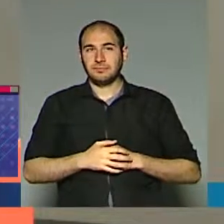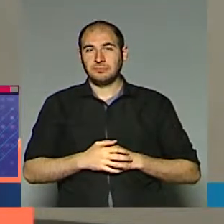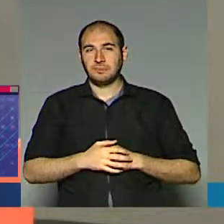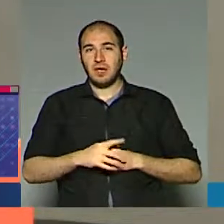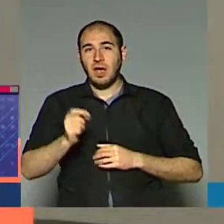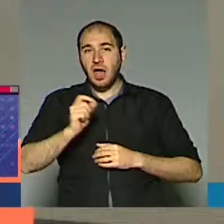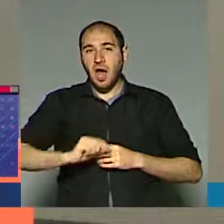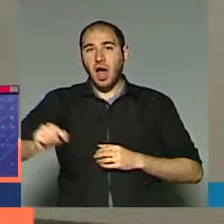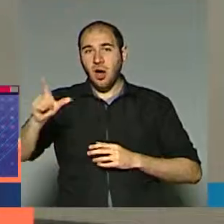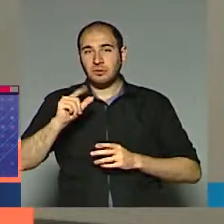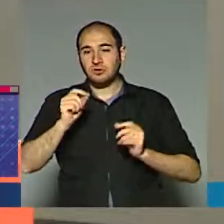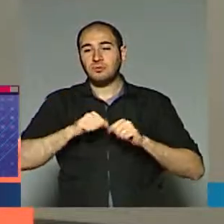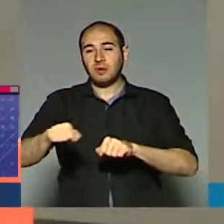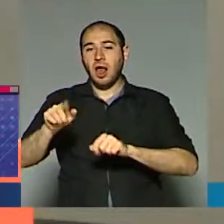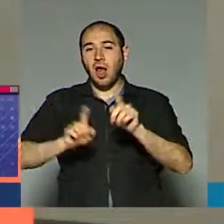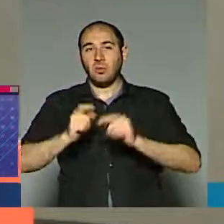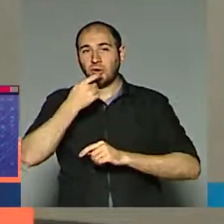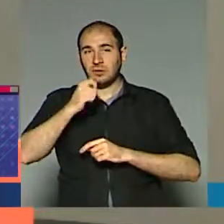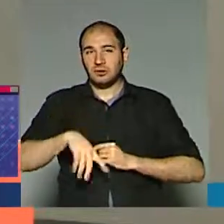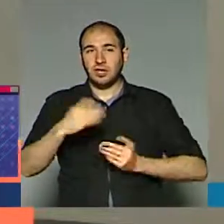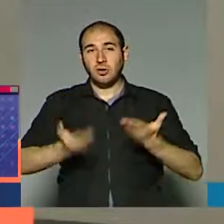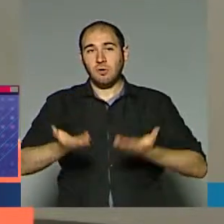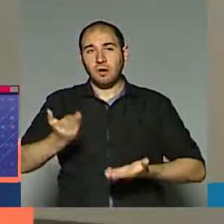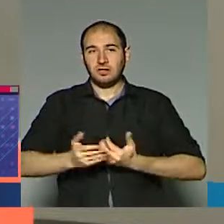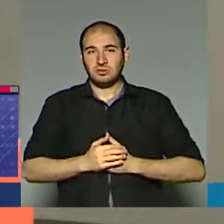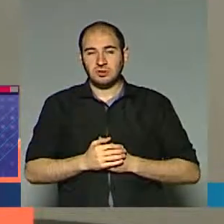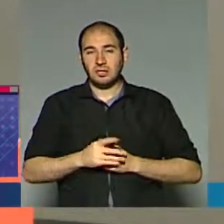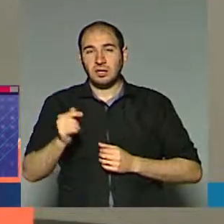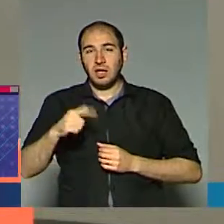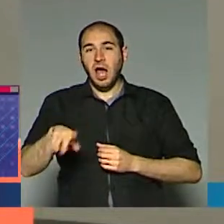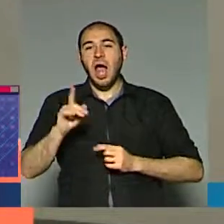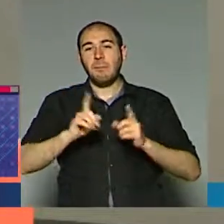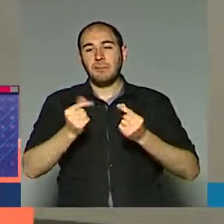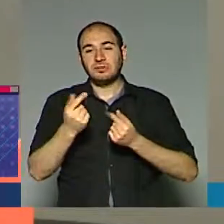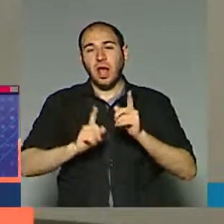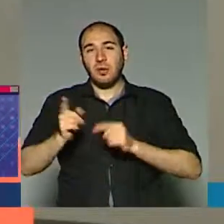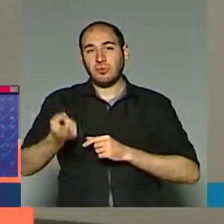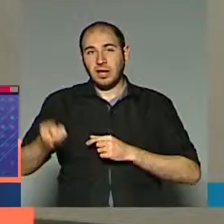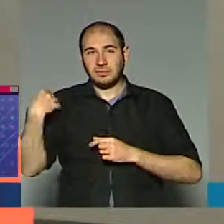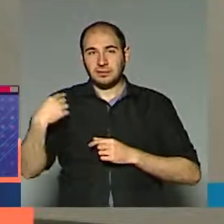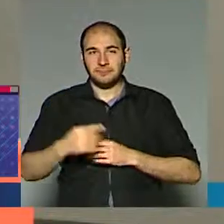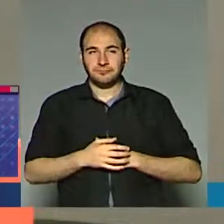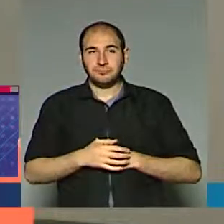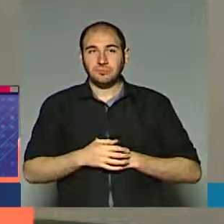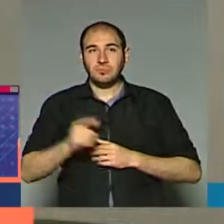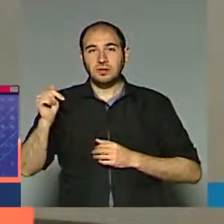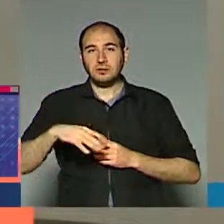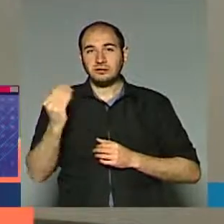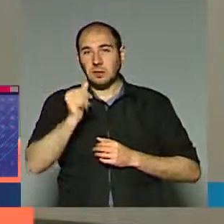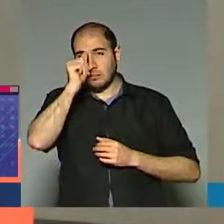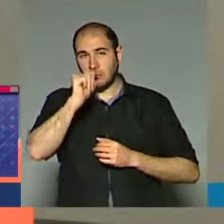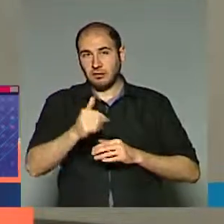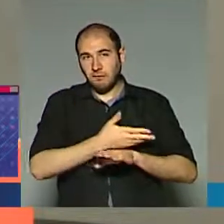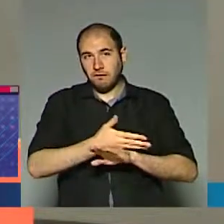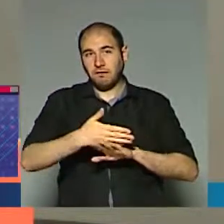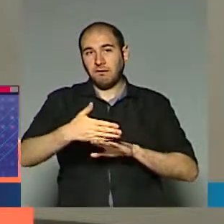del aumento que se daba en algunos supermercados en Mendoza y la comparación con lo que habían estado algunos precios en el día de ayer. O sea, esto pasaba el fin de semana y va a